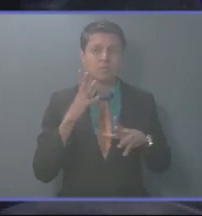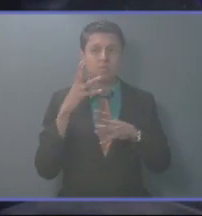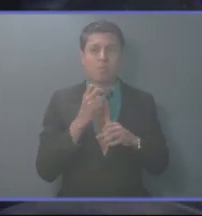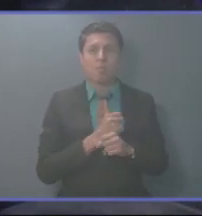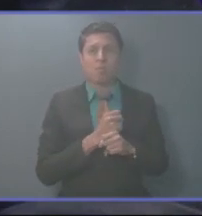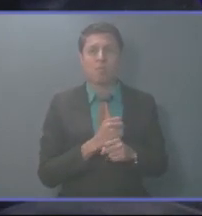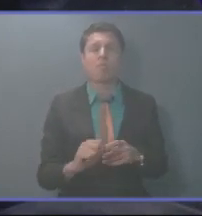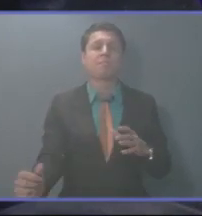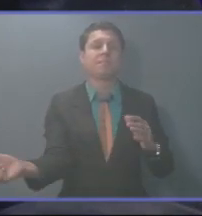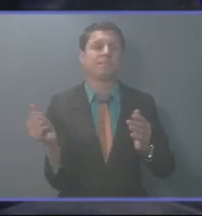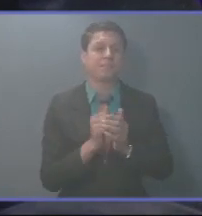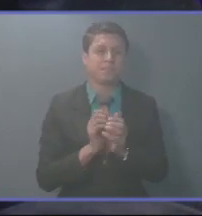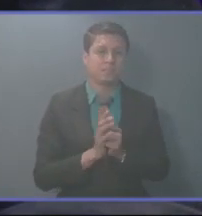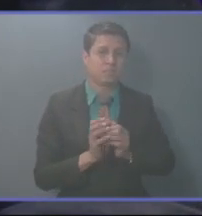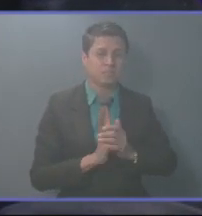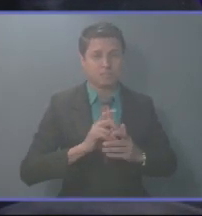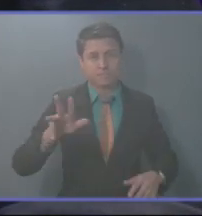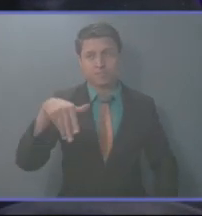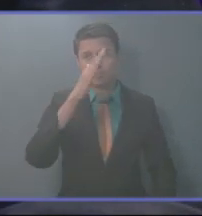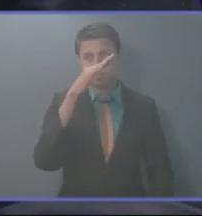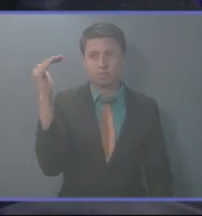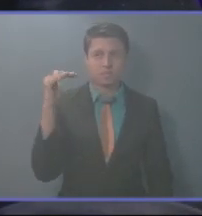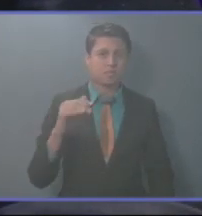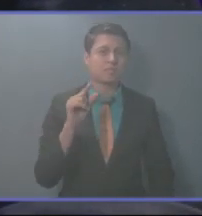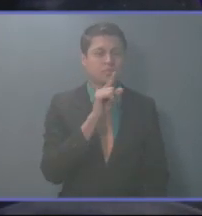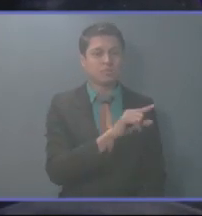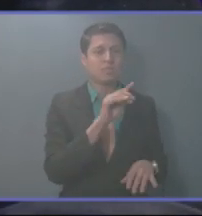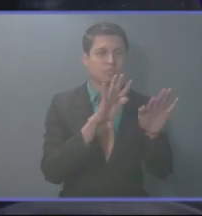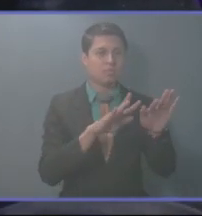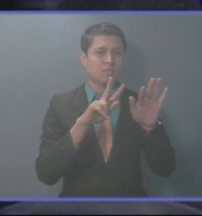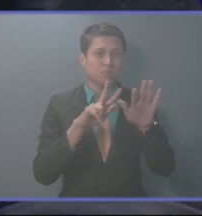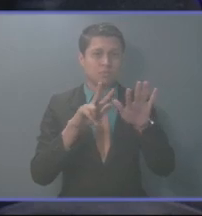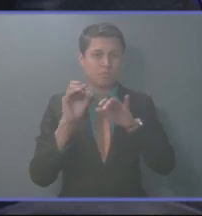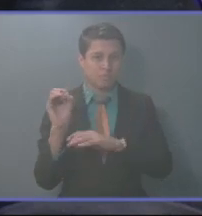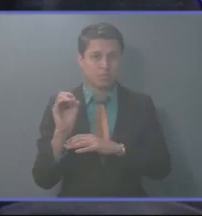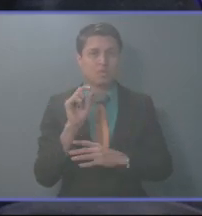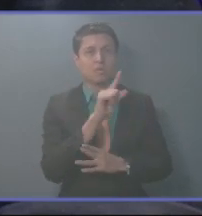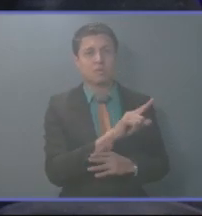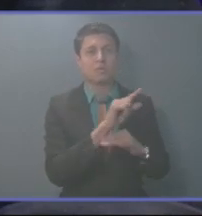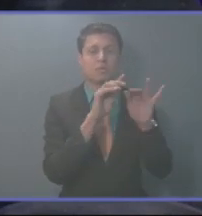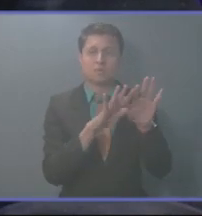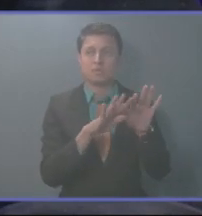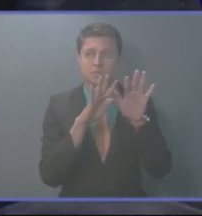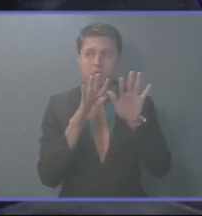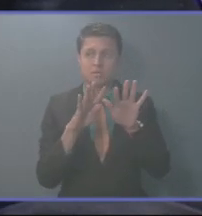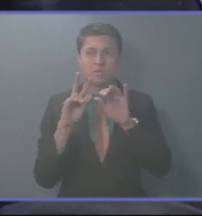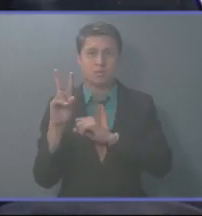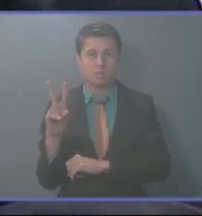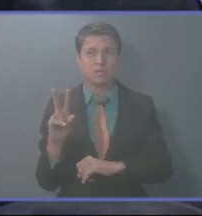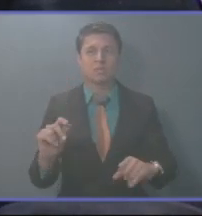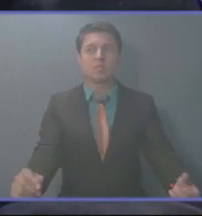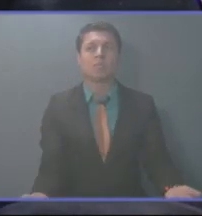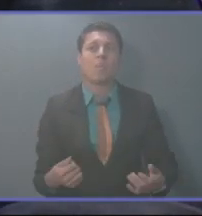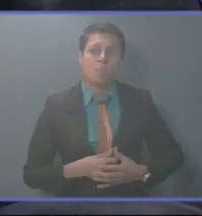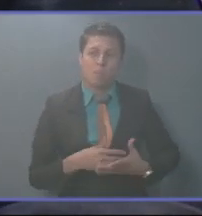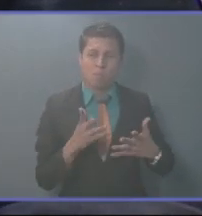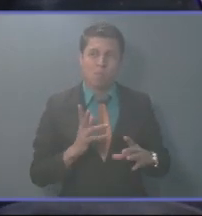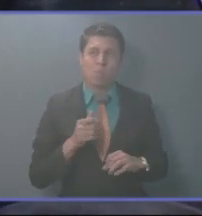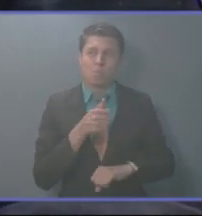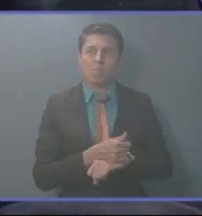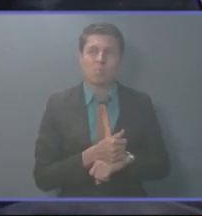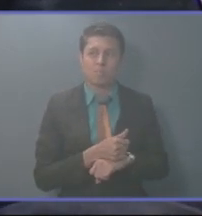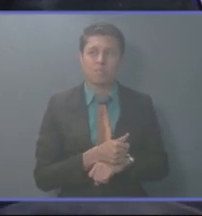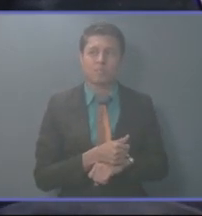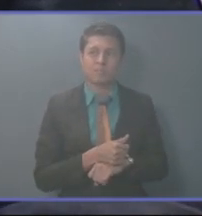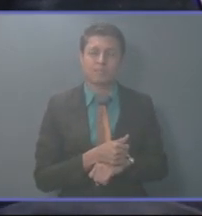del conflicto interno que vivió el país entre 1980 y 1992, que configuraron crímenes de